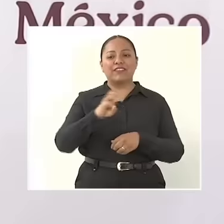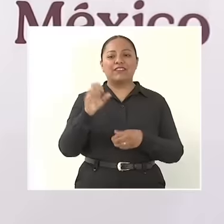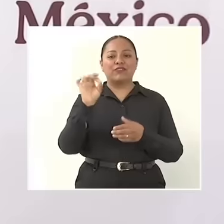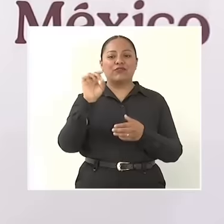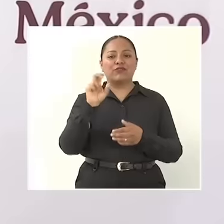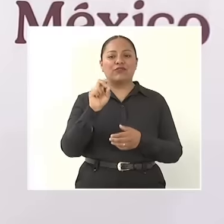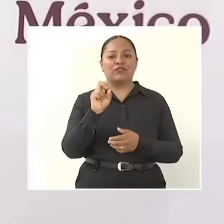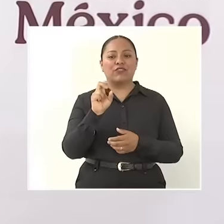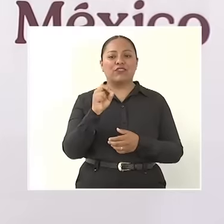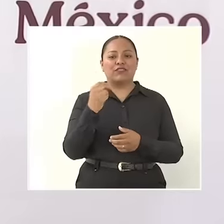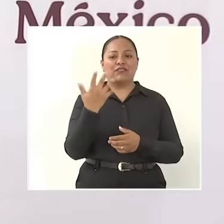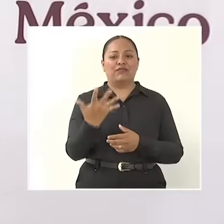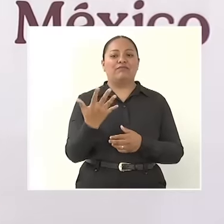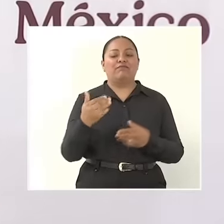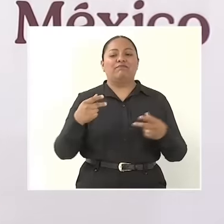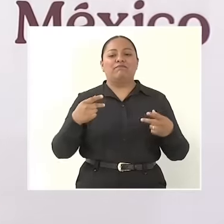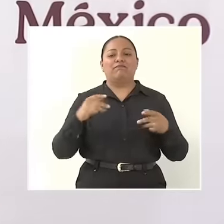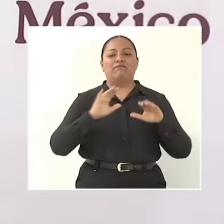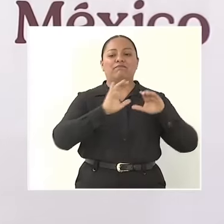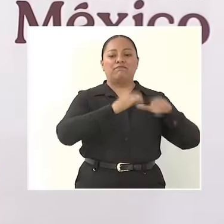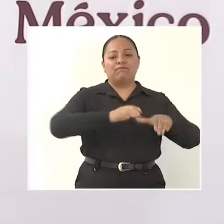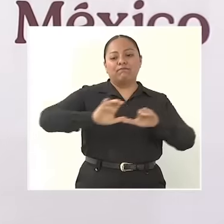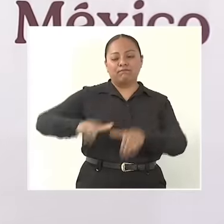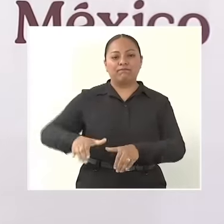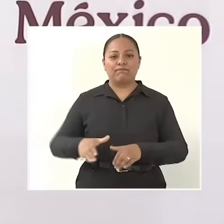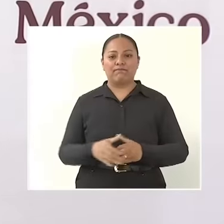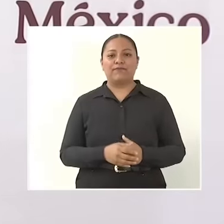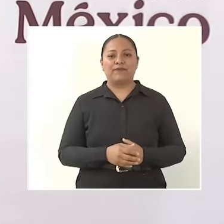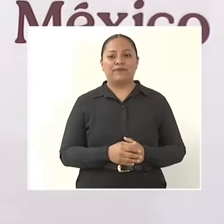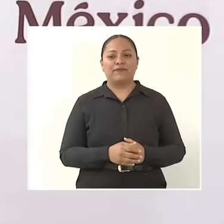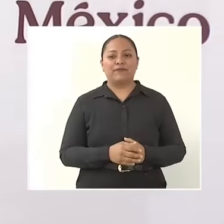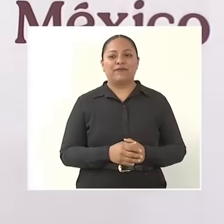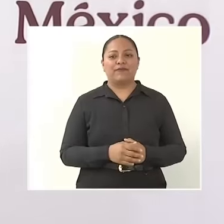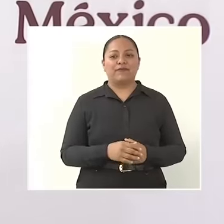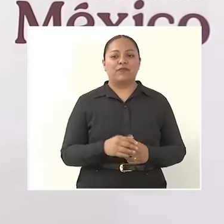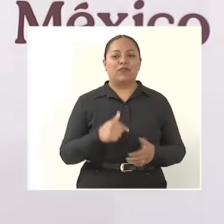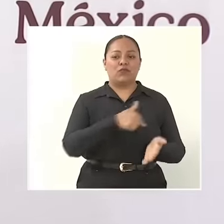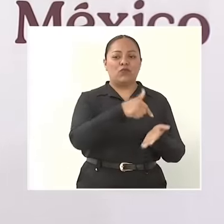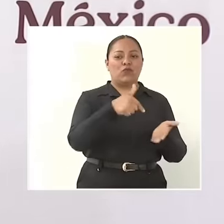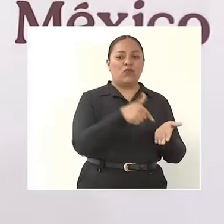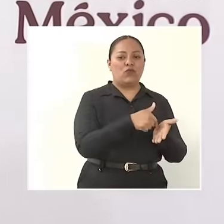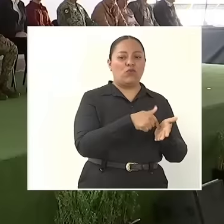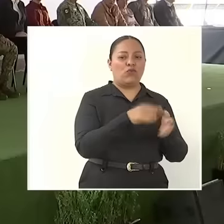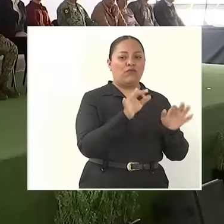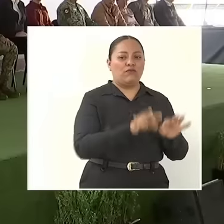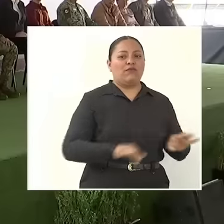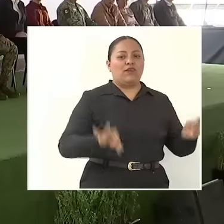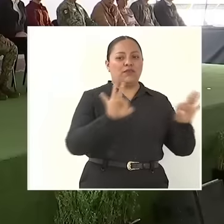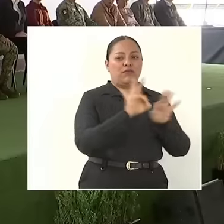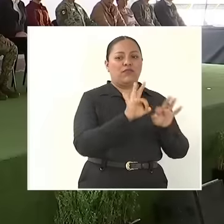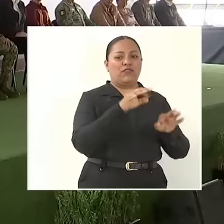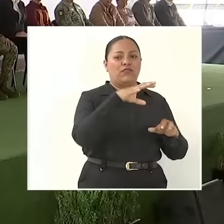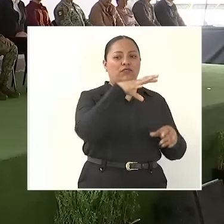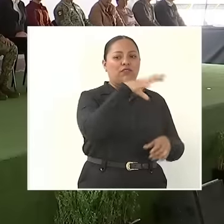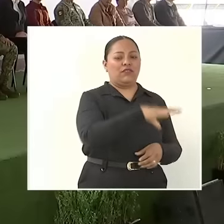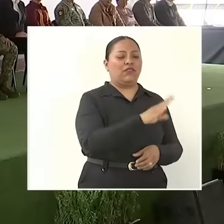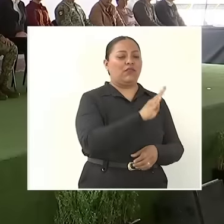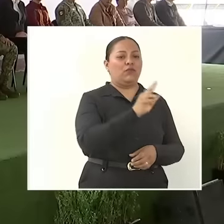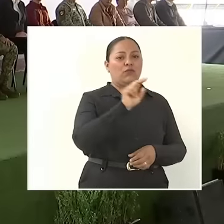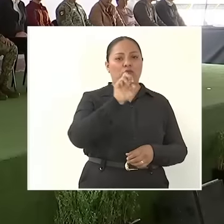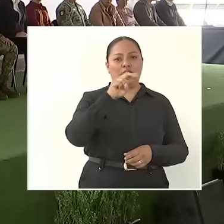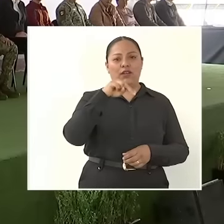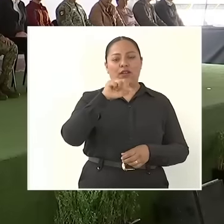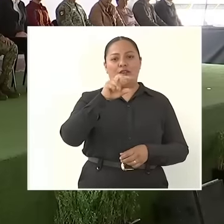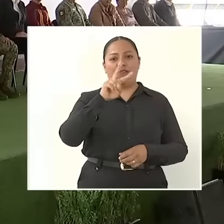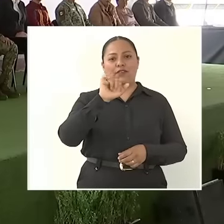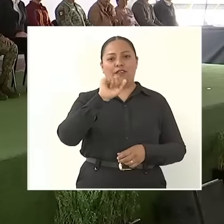indirectos. Adelante. Las estaciones principales son Buenavista en la Ciudad de México, San